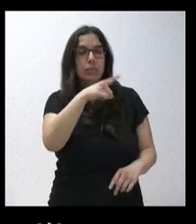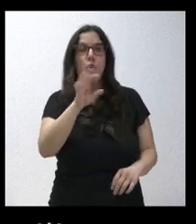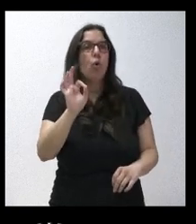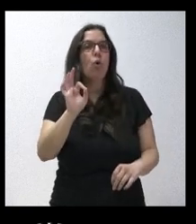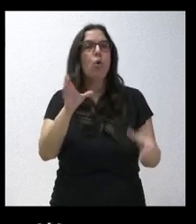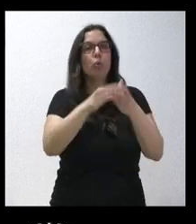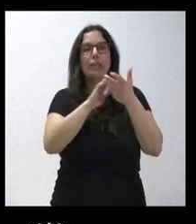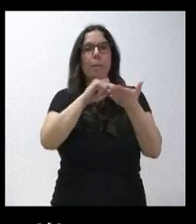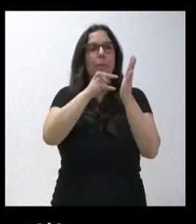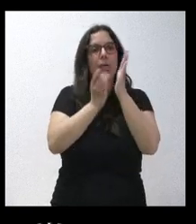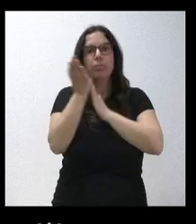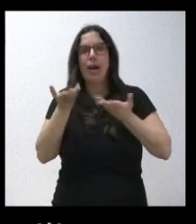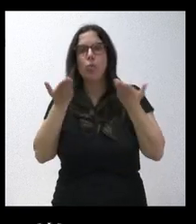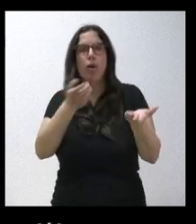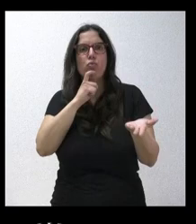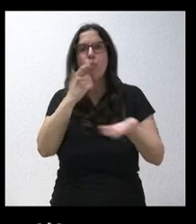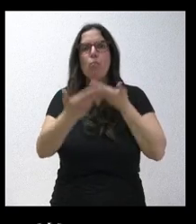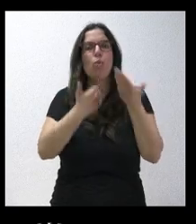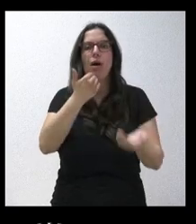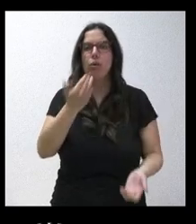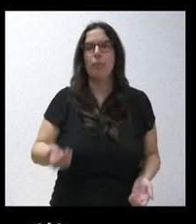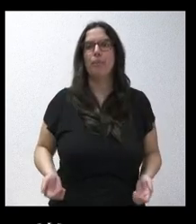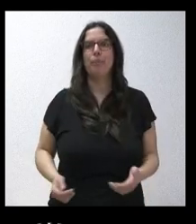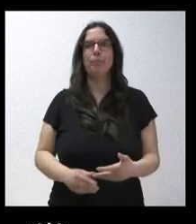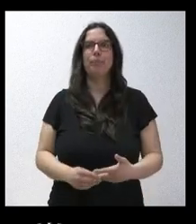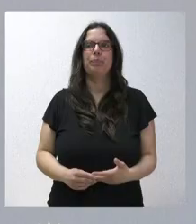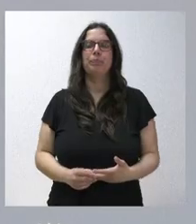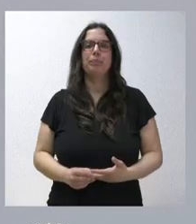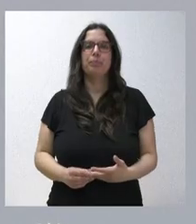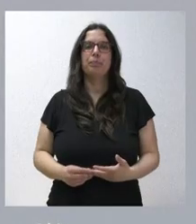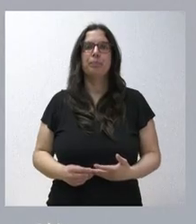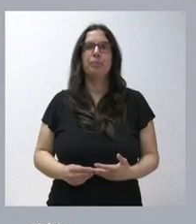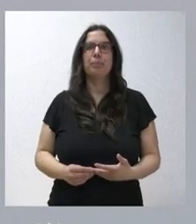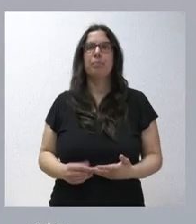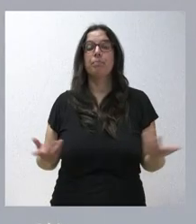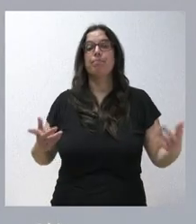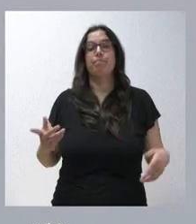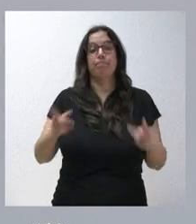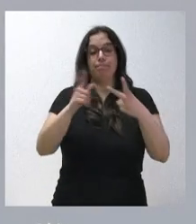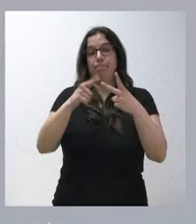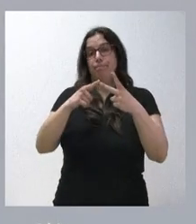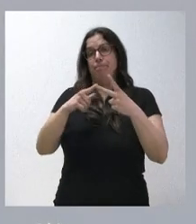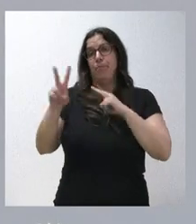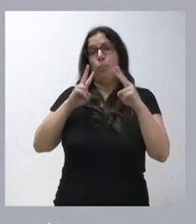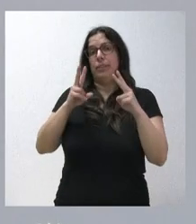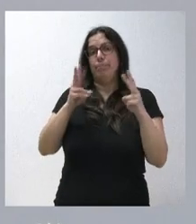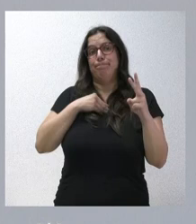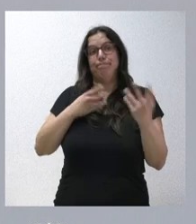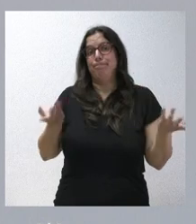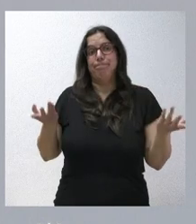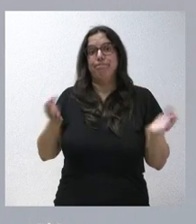algún plan para ayudar a estos ciudadanos de Castilla y león pues desgraciadamente No hemos tenido ninguna respuesta